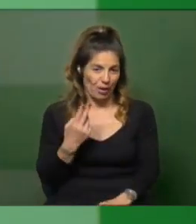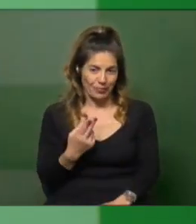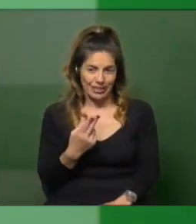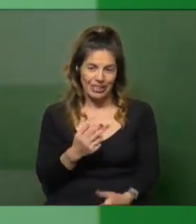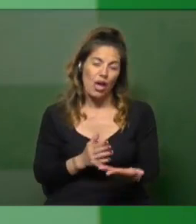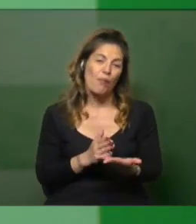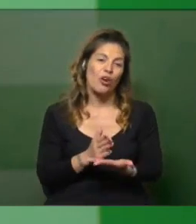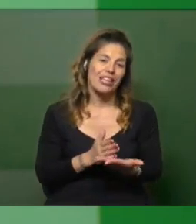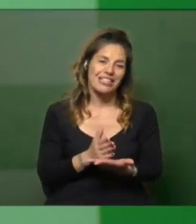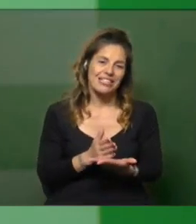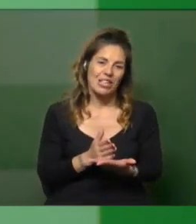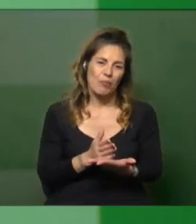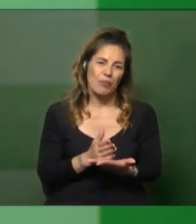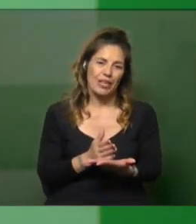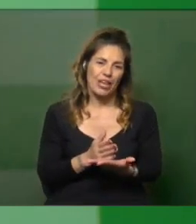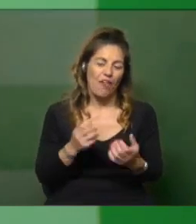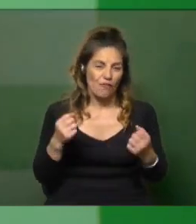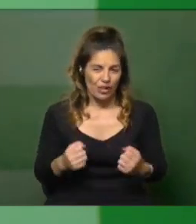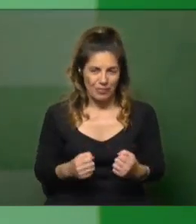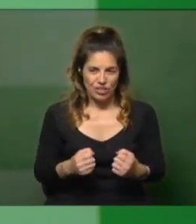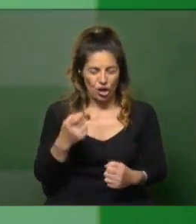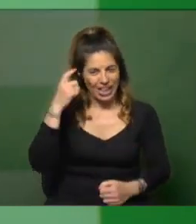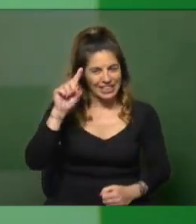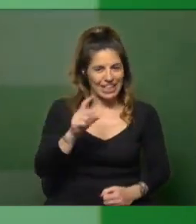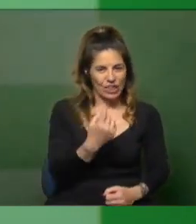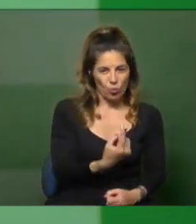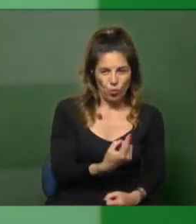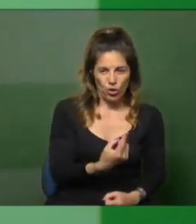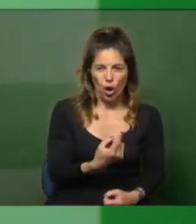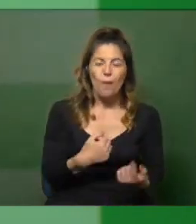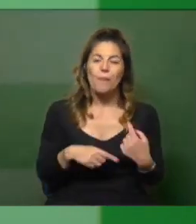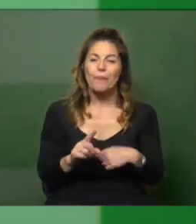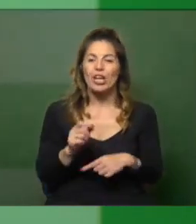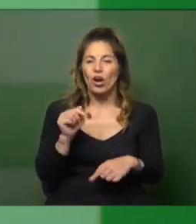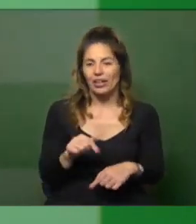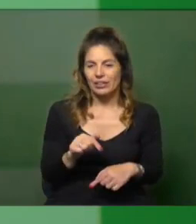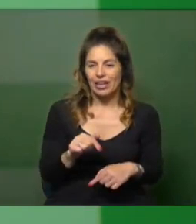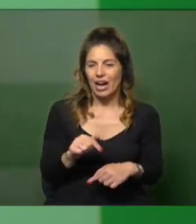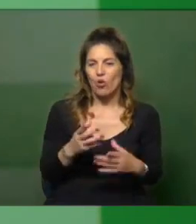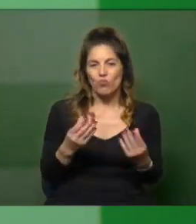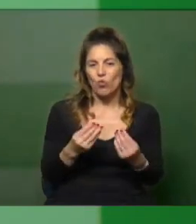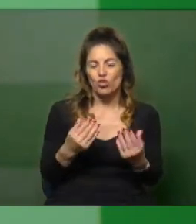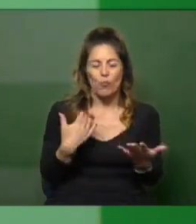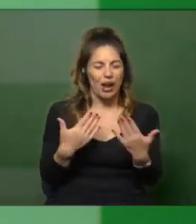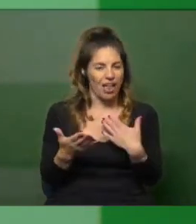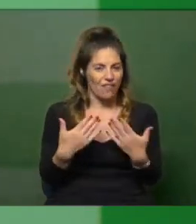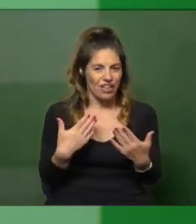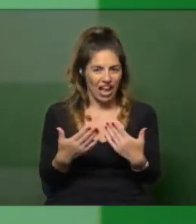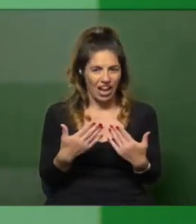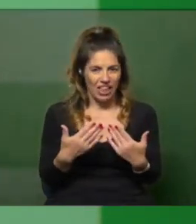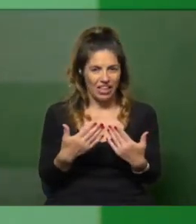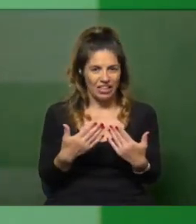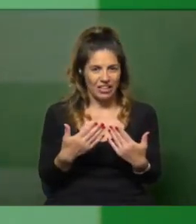siempre hay como una afirmación de las ideas de uno pero yo creo que aquí hay hay mucho para hablar y y